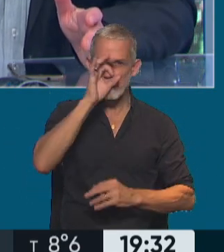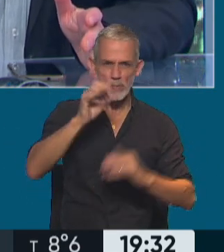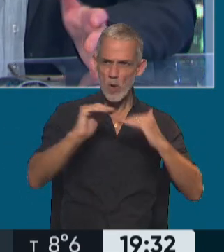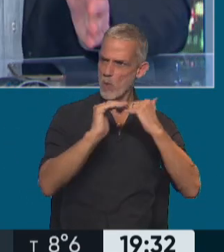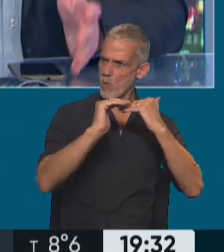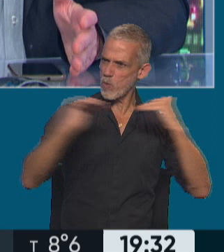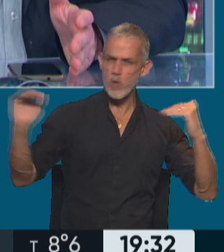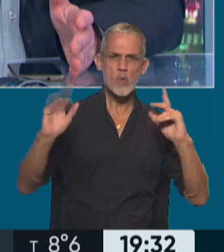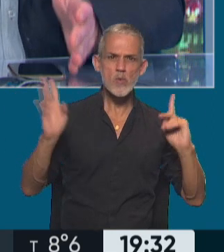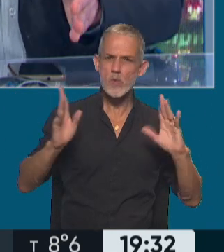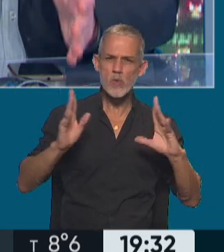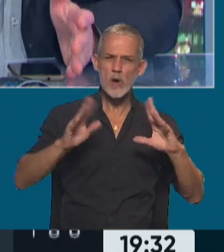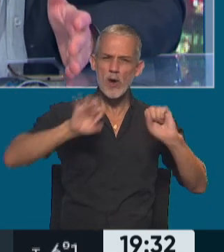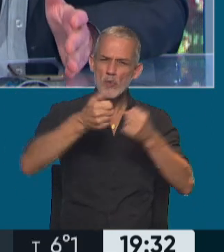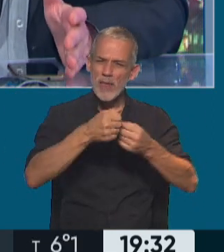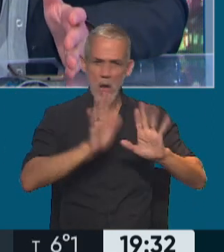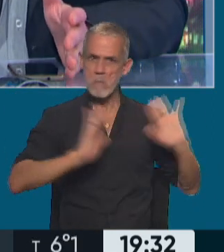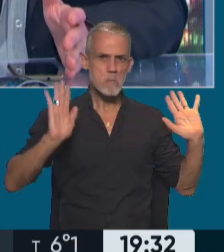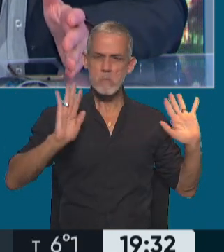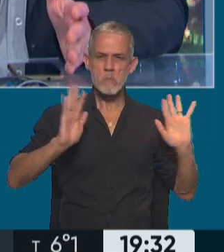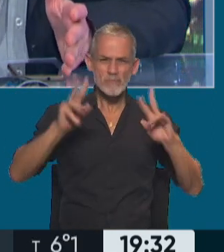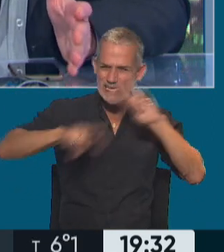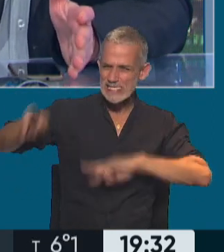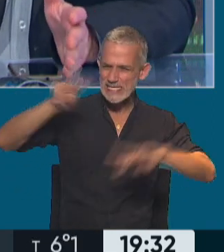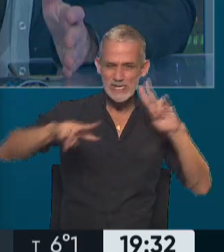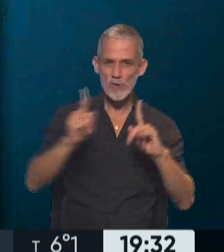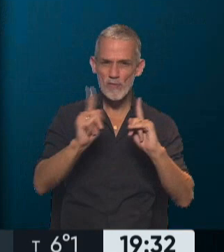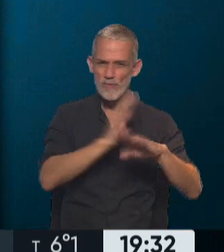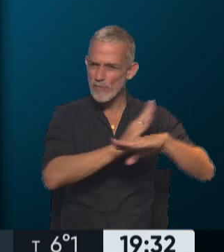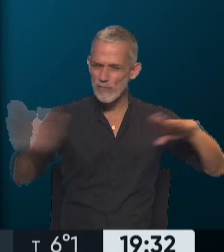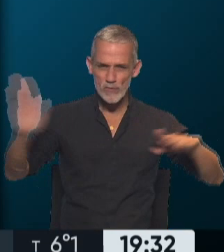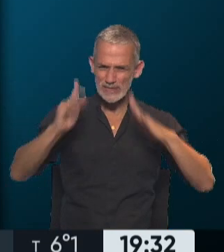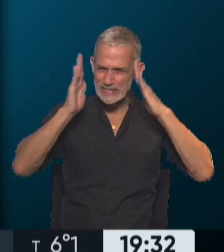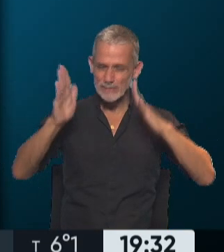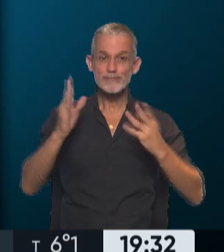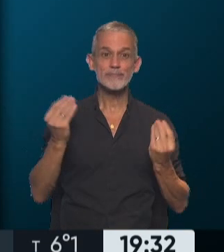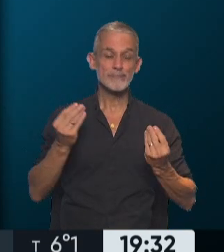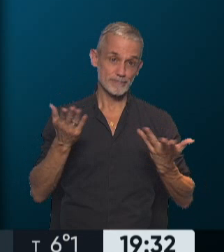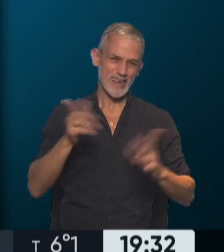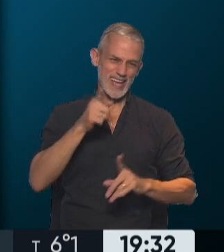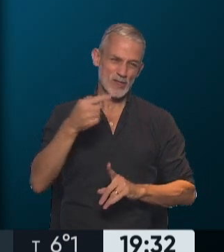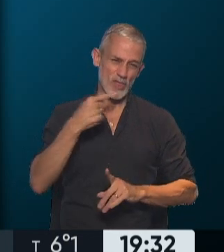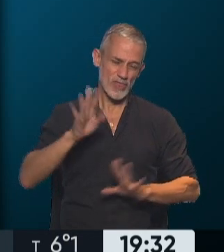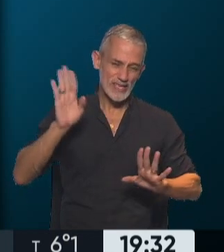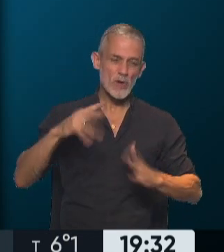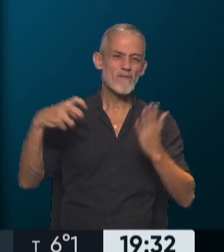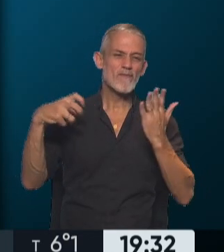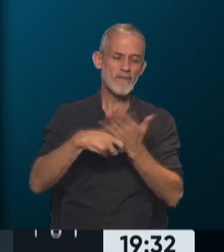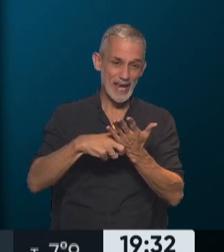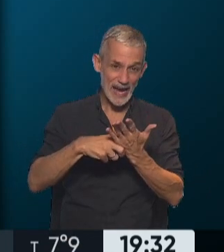cayeron. Digo esto porque allí estaba centrada el foco central de la acusación del